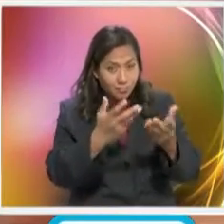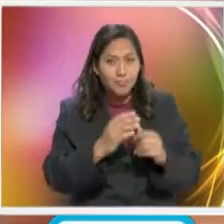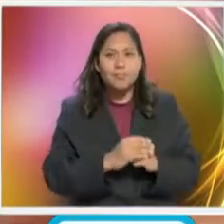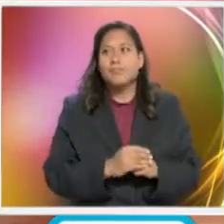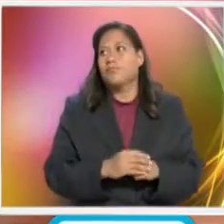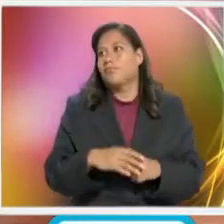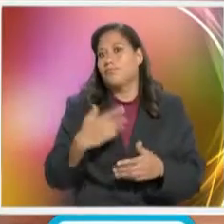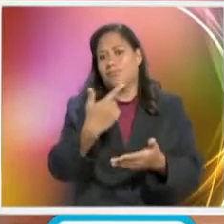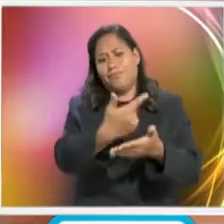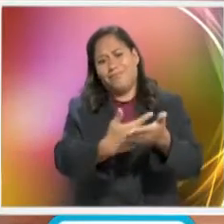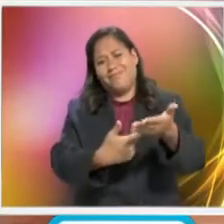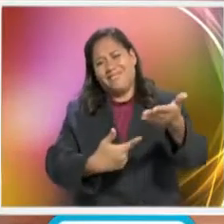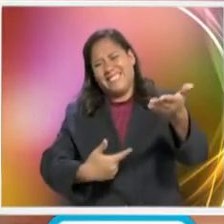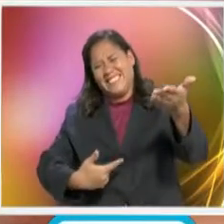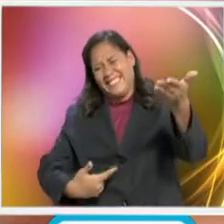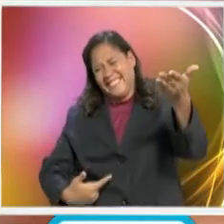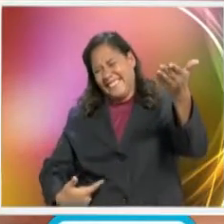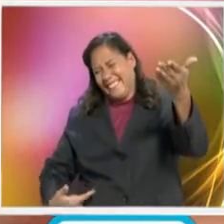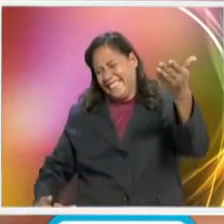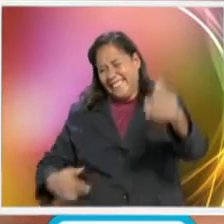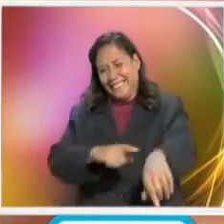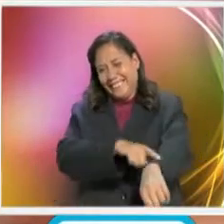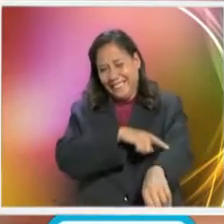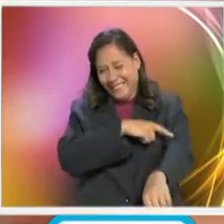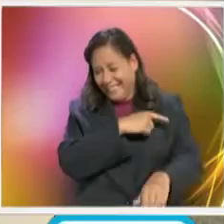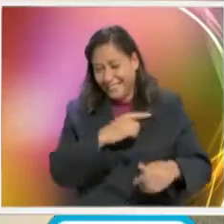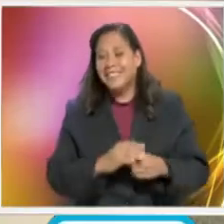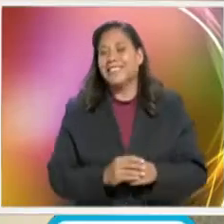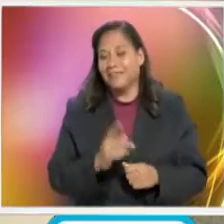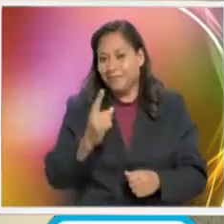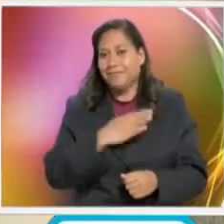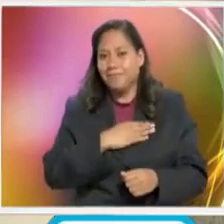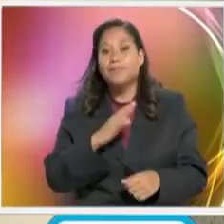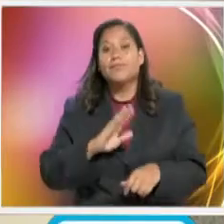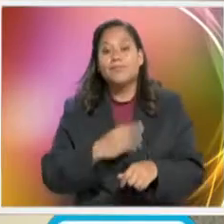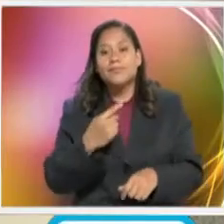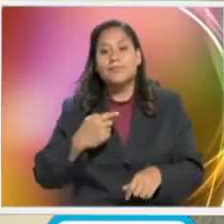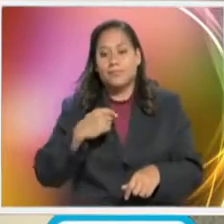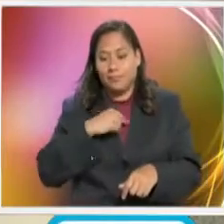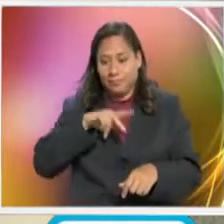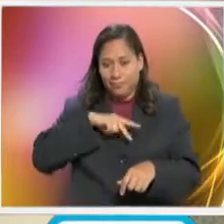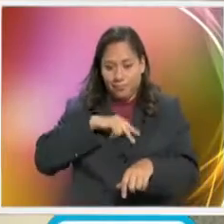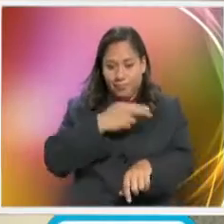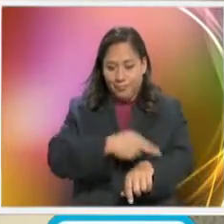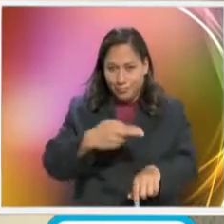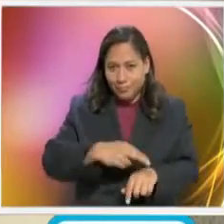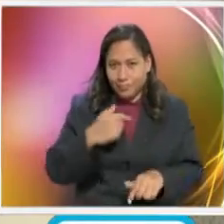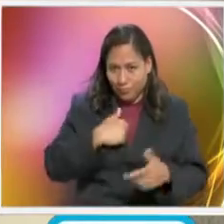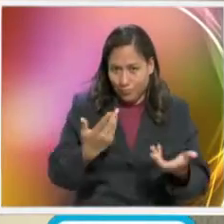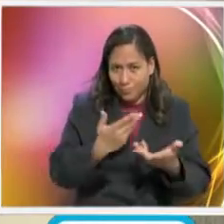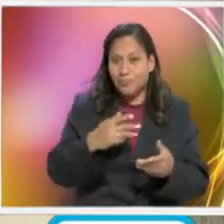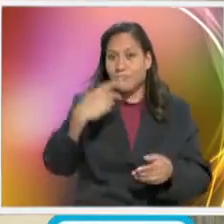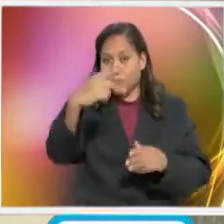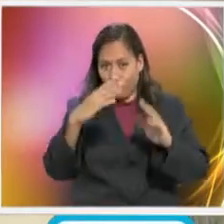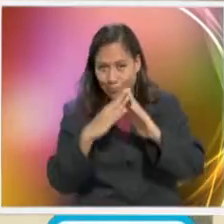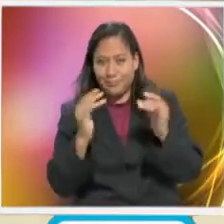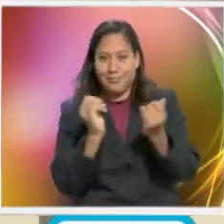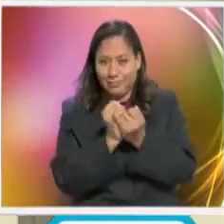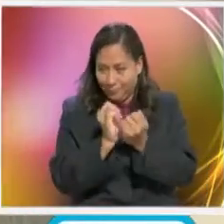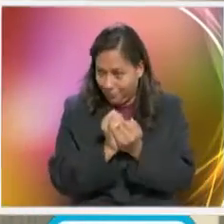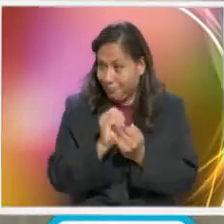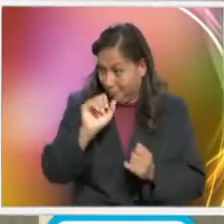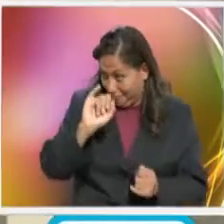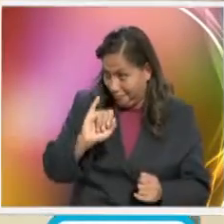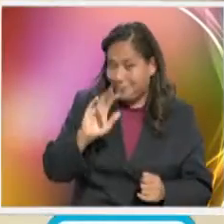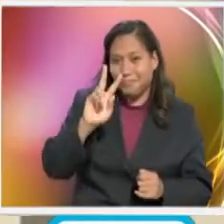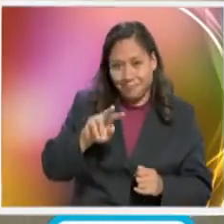bien larga, Juan, la verdad. Qué bueno. Qué bueno porque vamos a organizar la mía y todos en casa también, la de ellos también. ¿Así es?